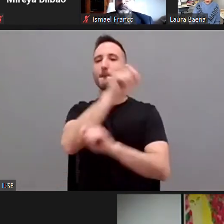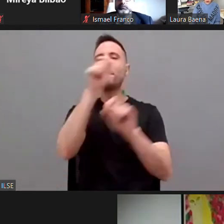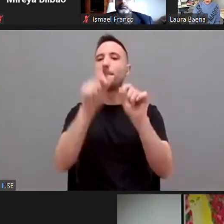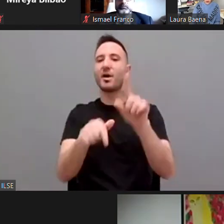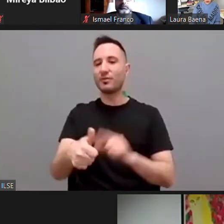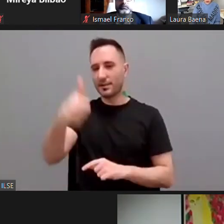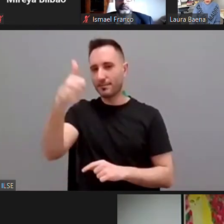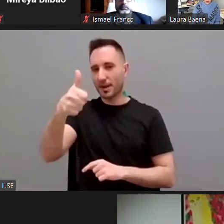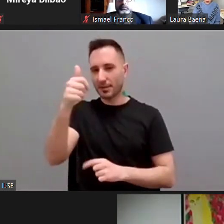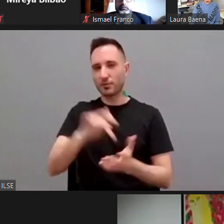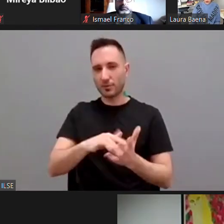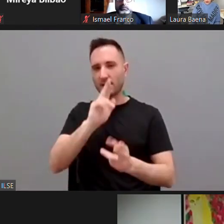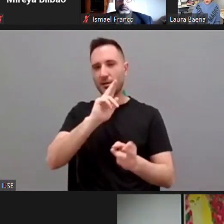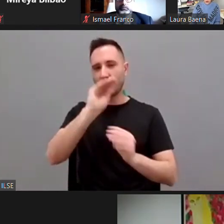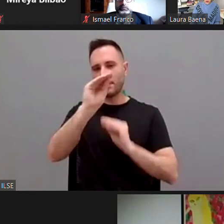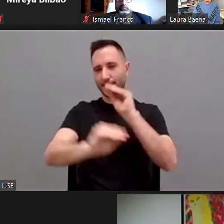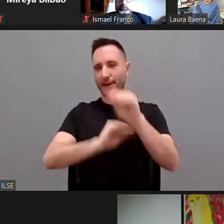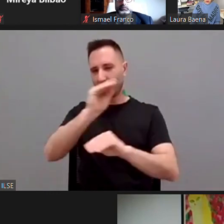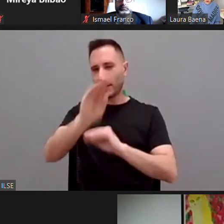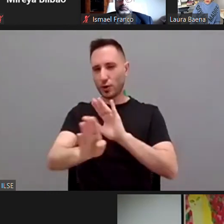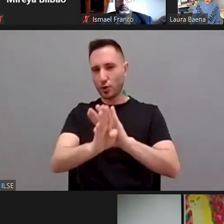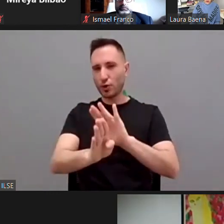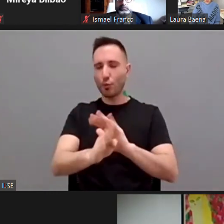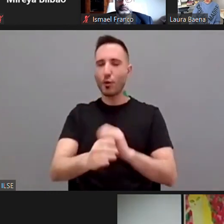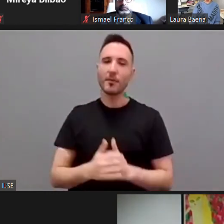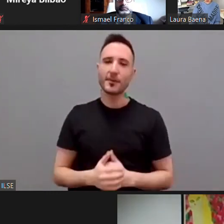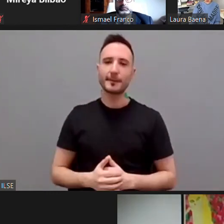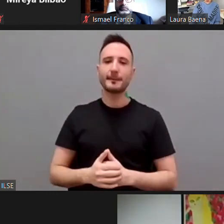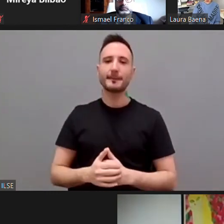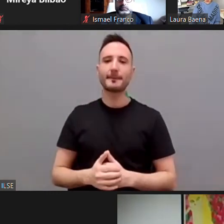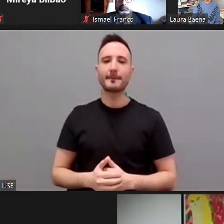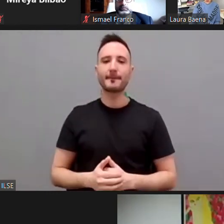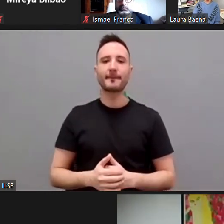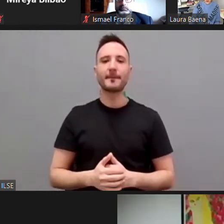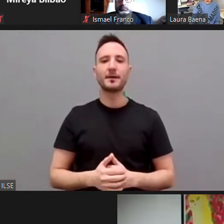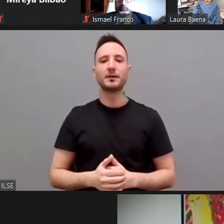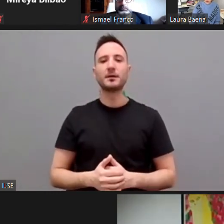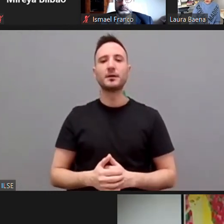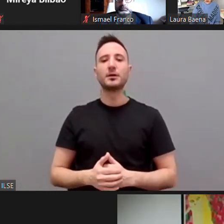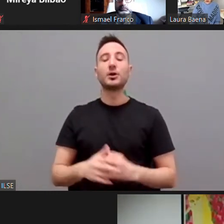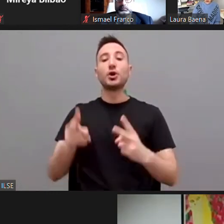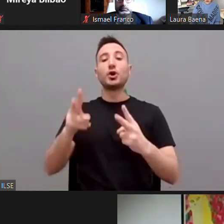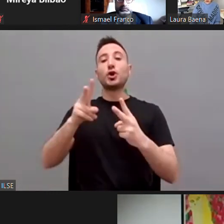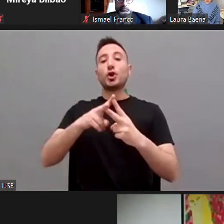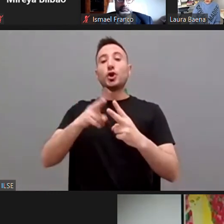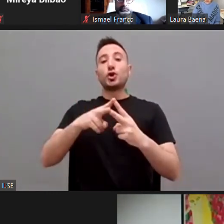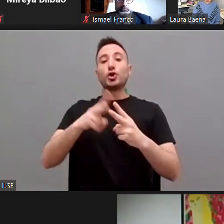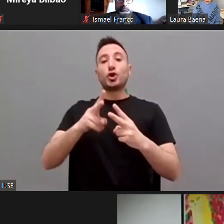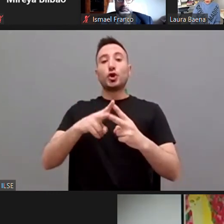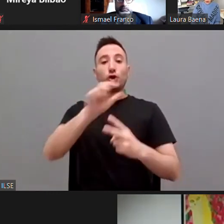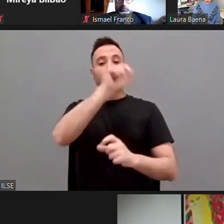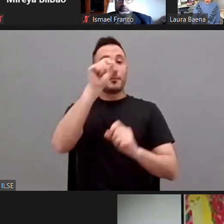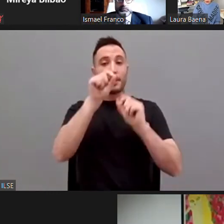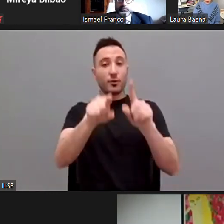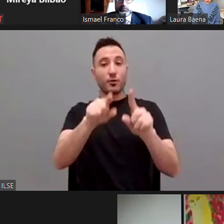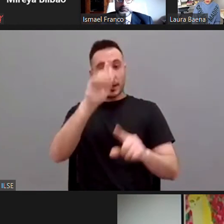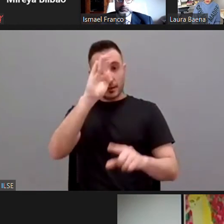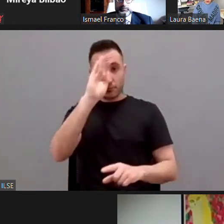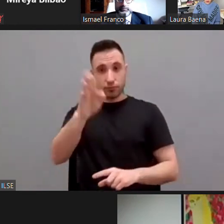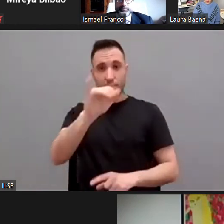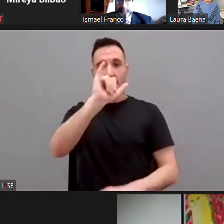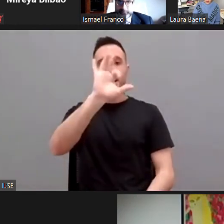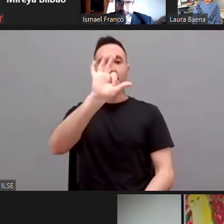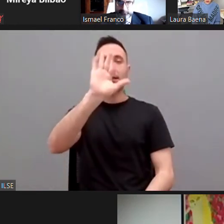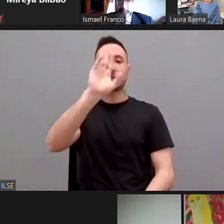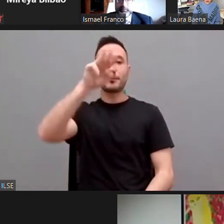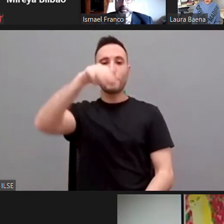si queréis, después un poco en los argumentos, ¿no? 2 preguntas directas y concretas para Ismael. Ismael,